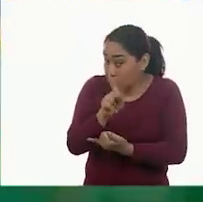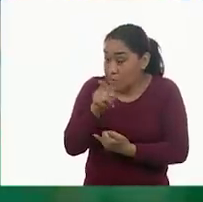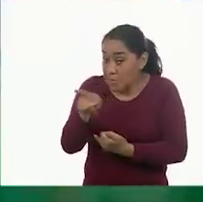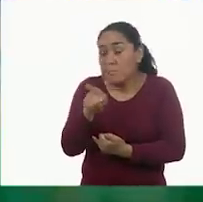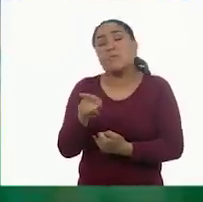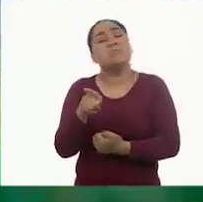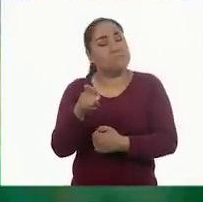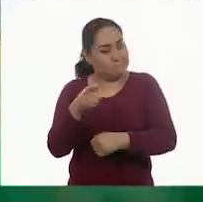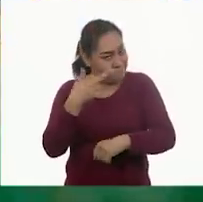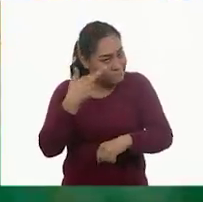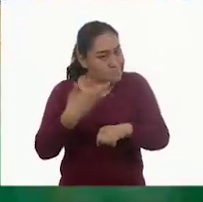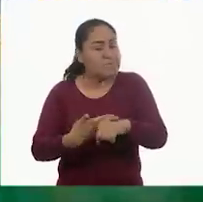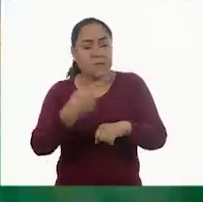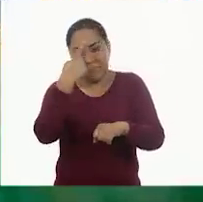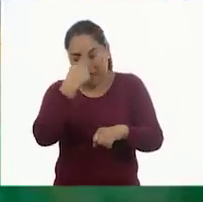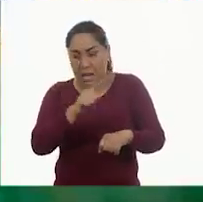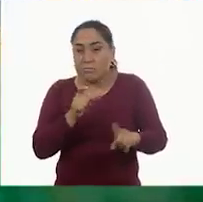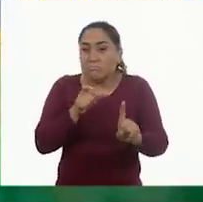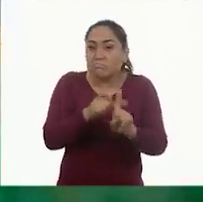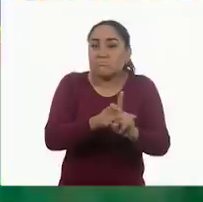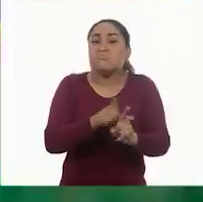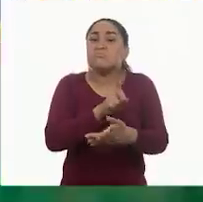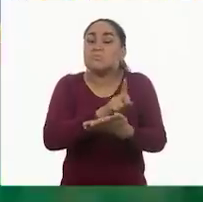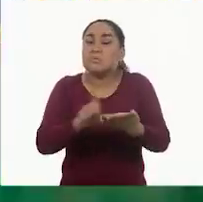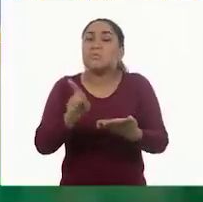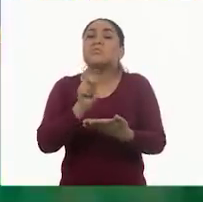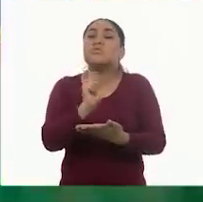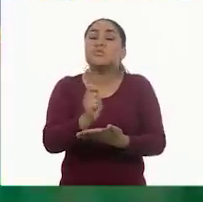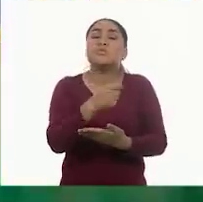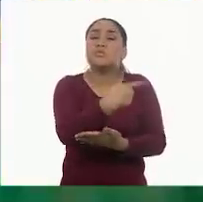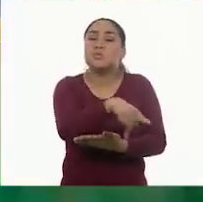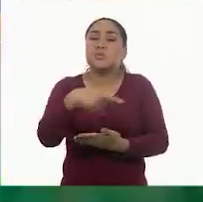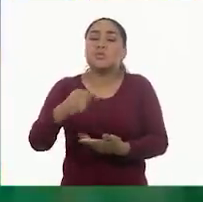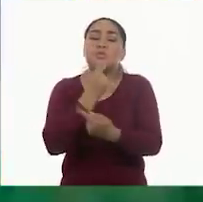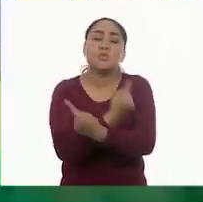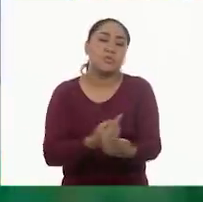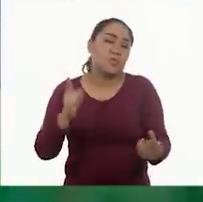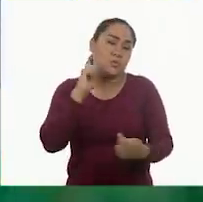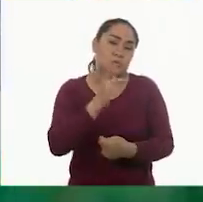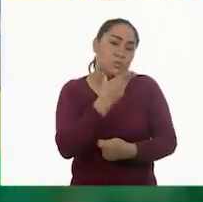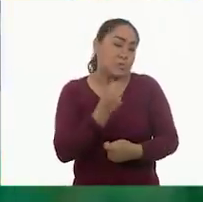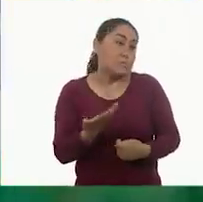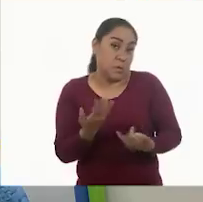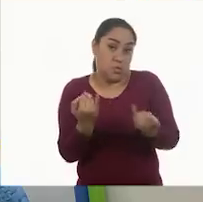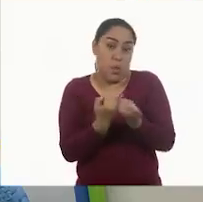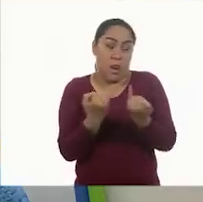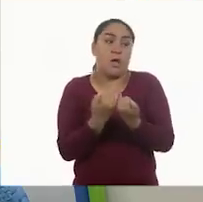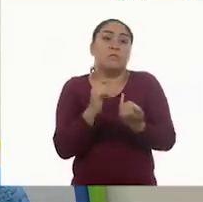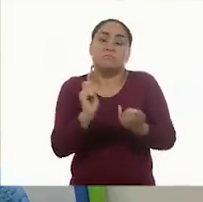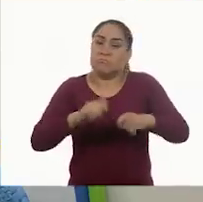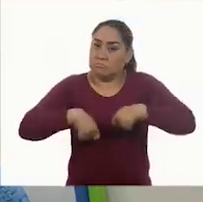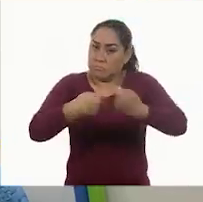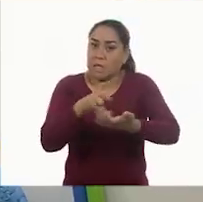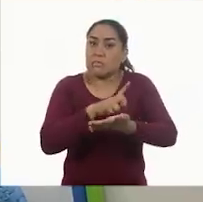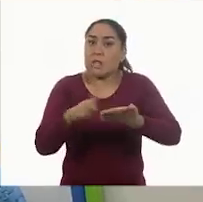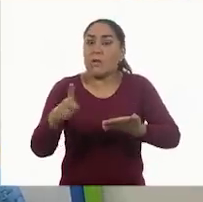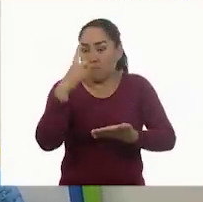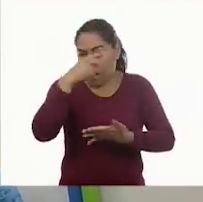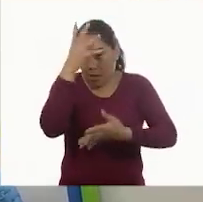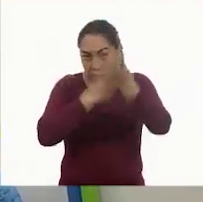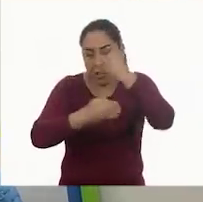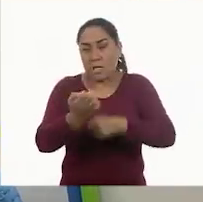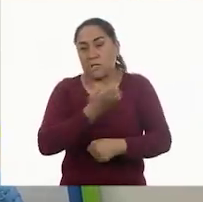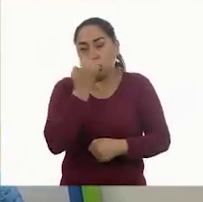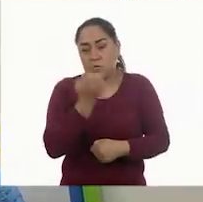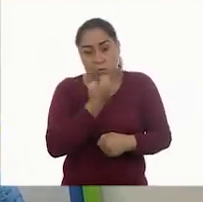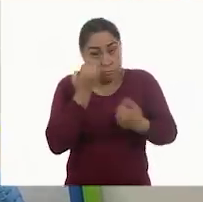labor ayudando a proteger los derechos de las niñas y de los niños. En este caso, por ejemplo, de nuestro derecho a la educación. Qué importante